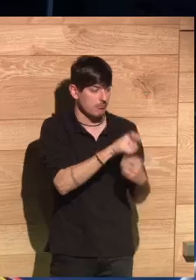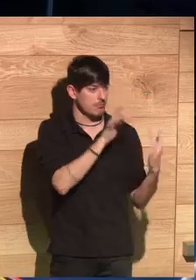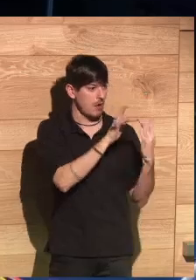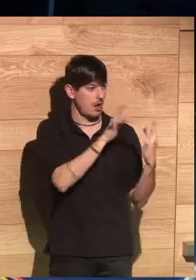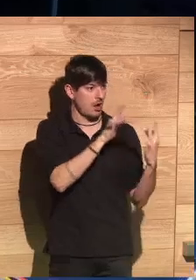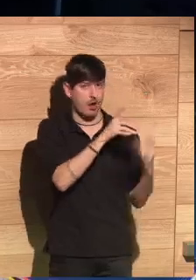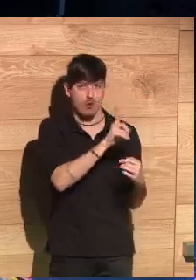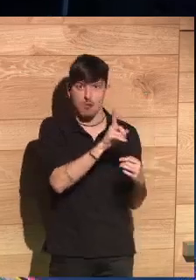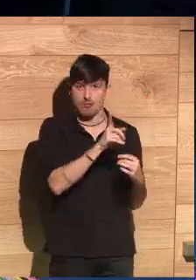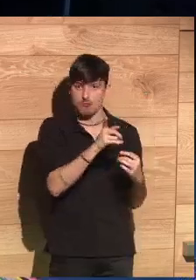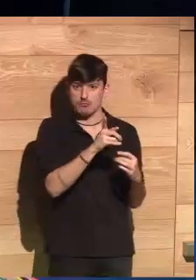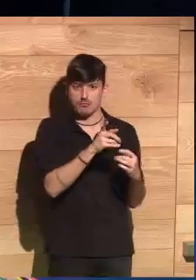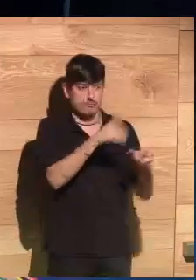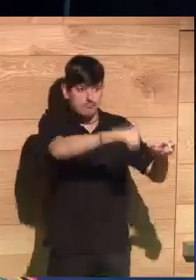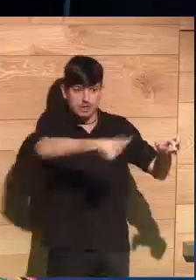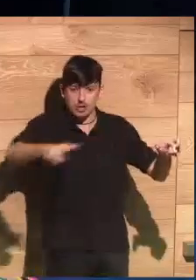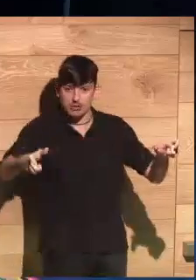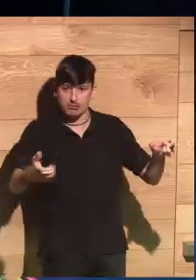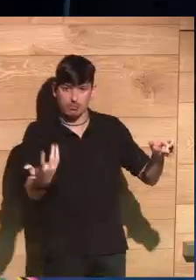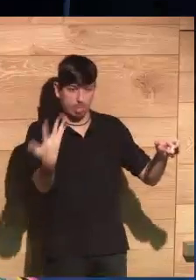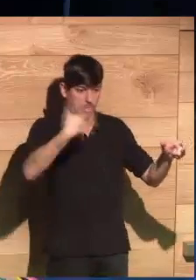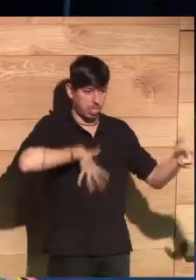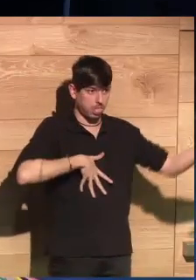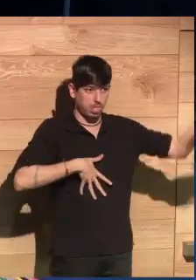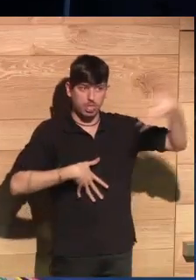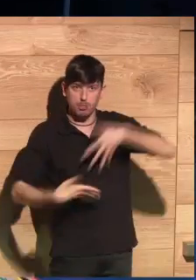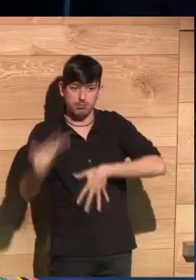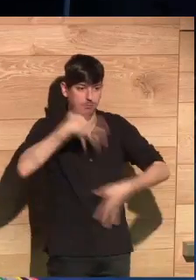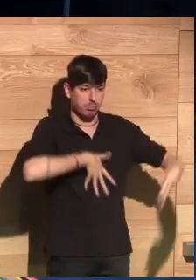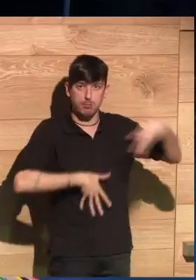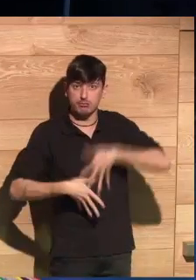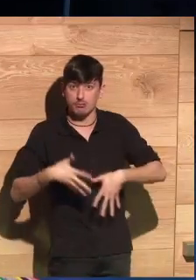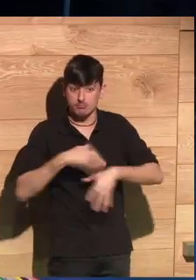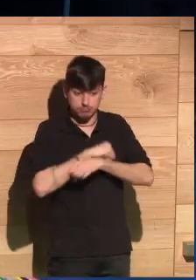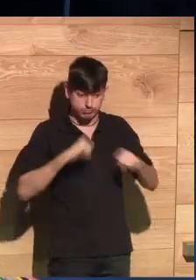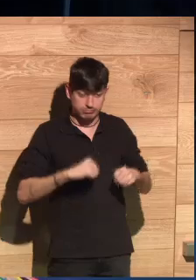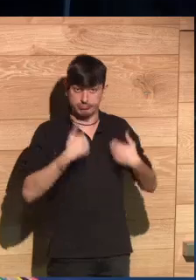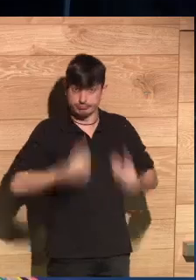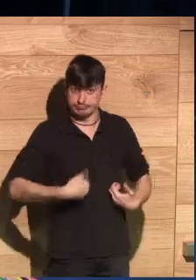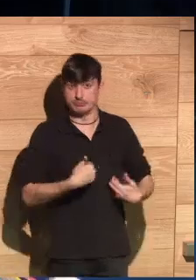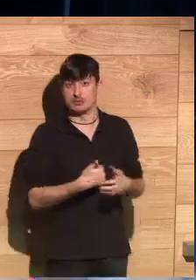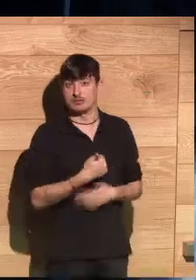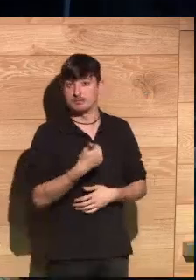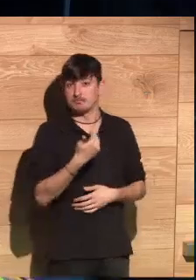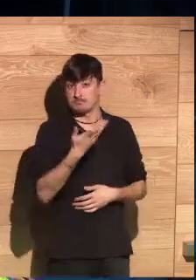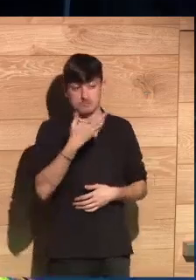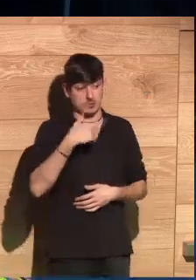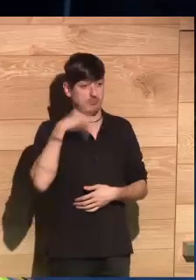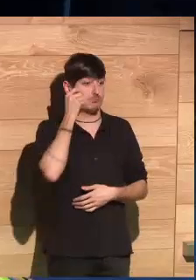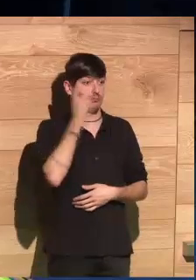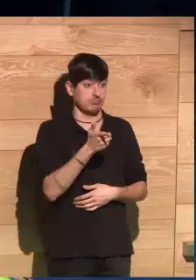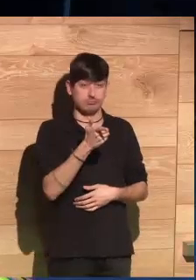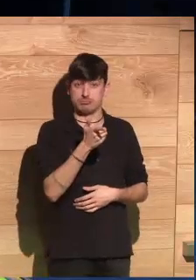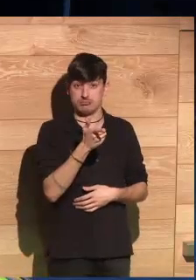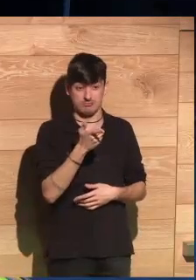vida nos impregna de muchos interlocutores que son necesarios para dar sentido a nuestro propio devenir. Y yo me doy cuenta